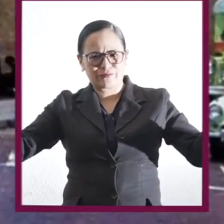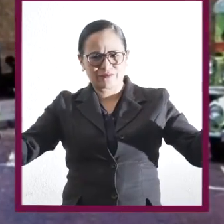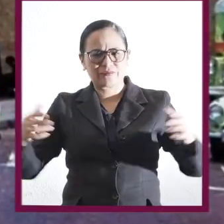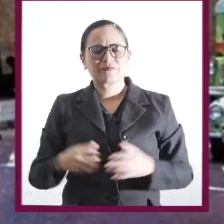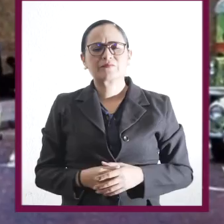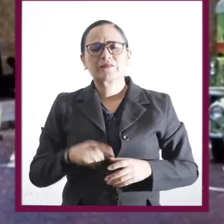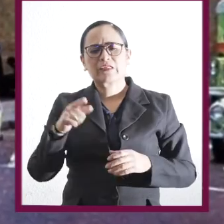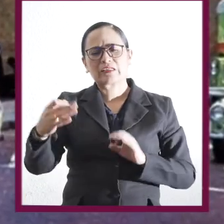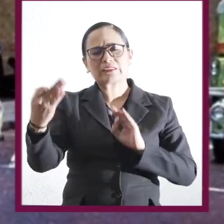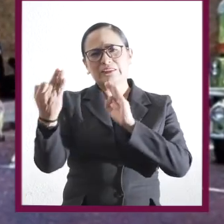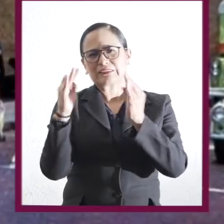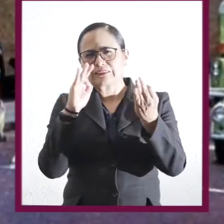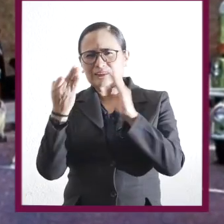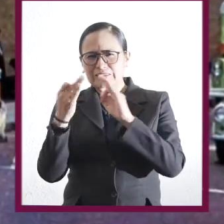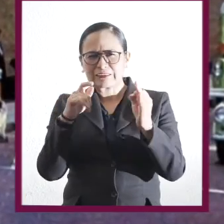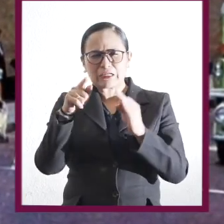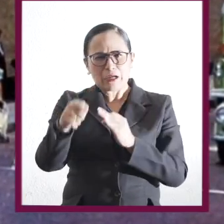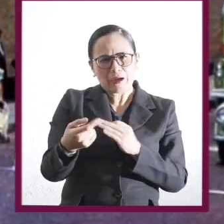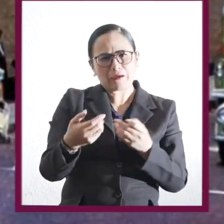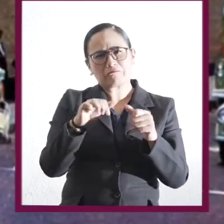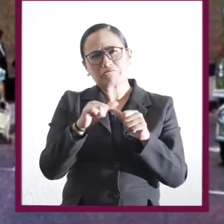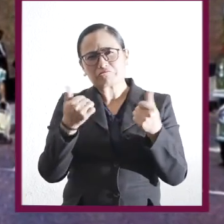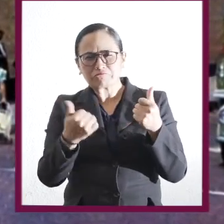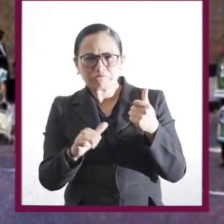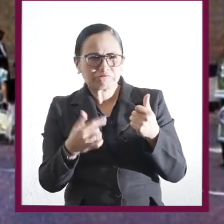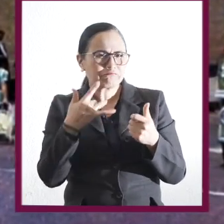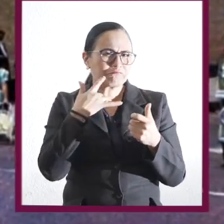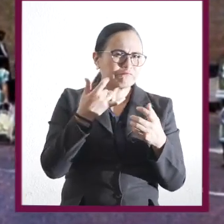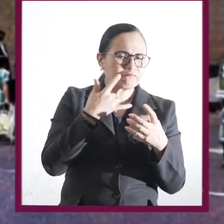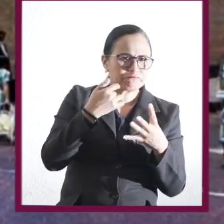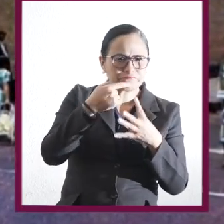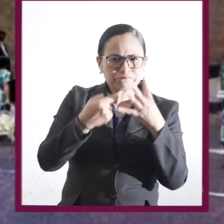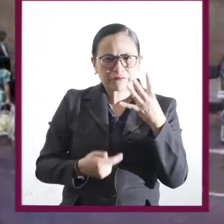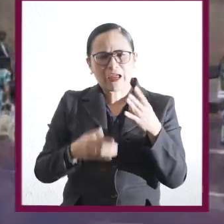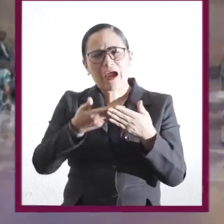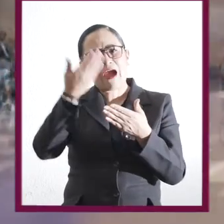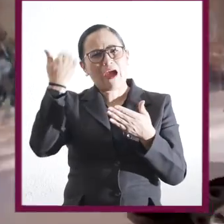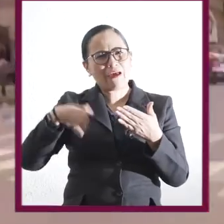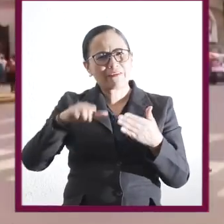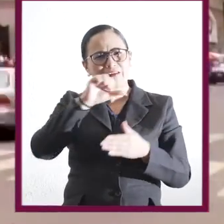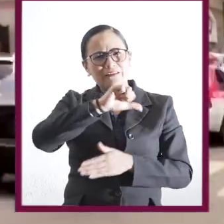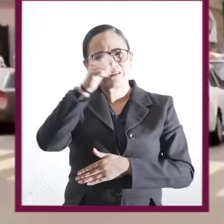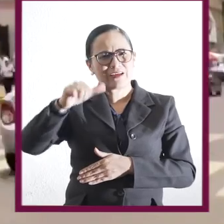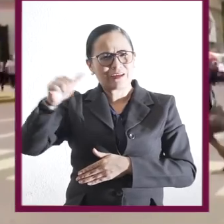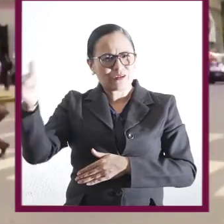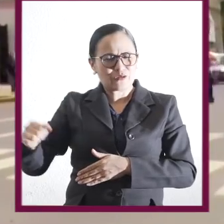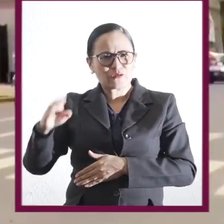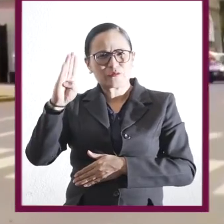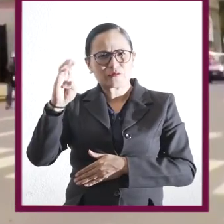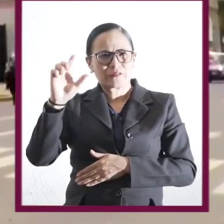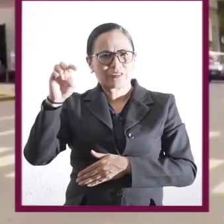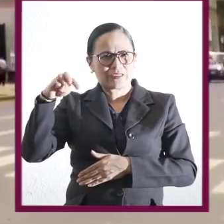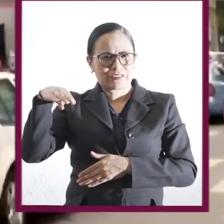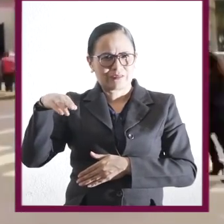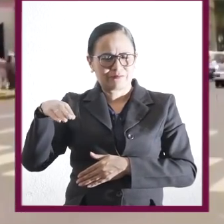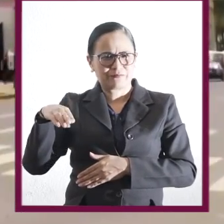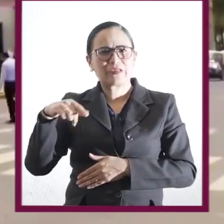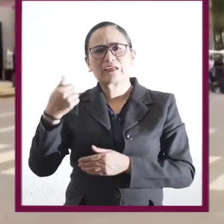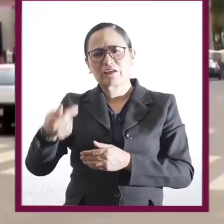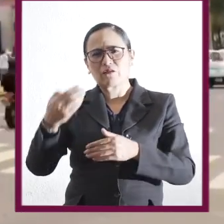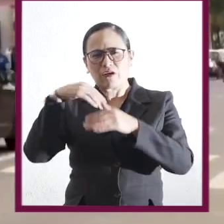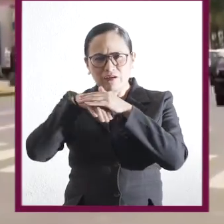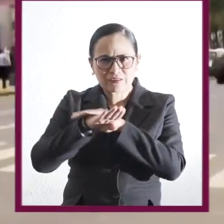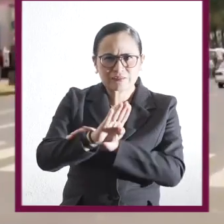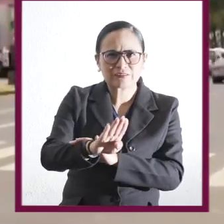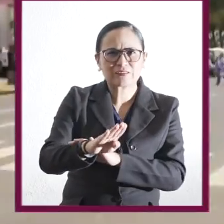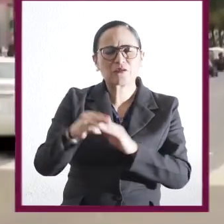cerca, esta nave, dedicada a las curiosidades mexicanas, estuvo en la avenida Arcos de Belén y fue sustituida por uno de